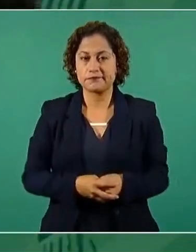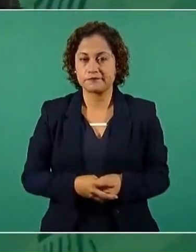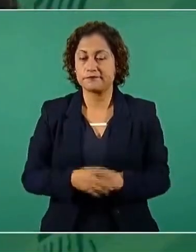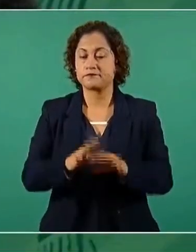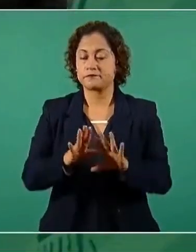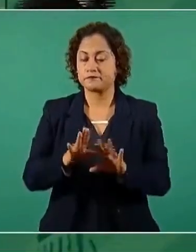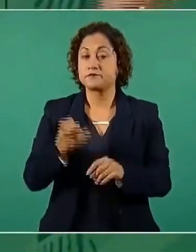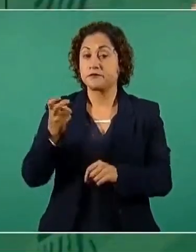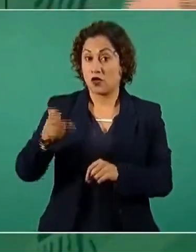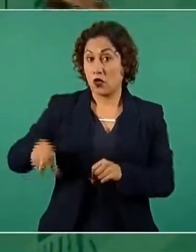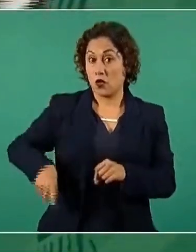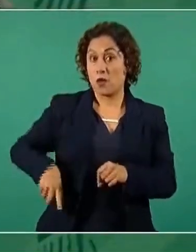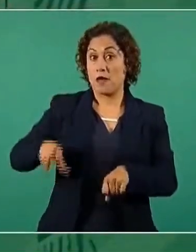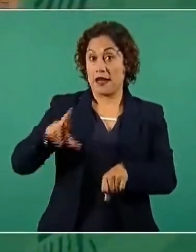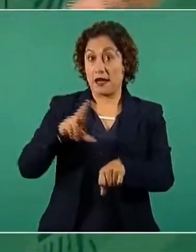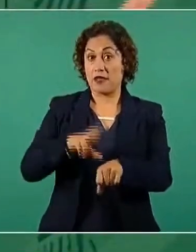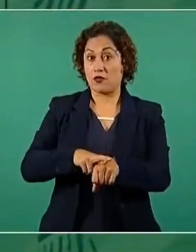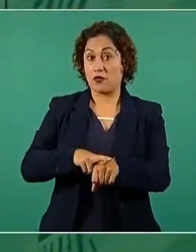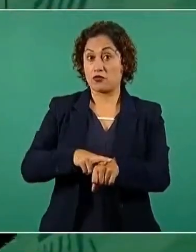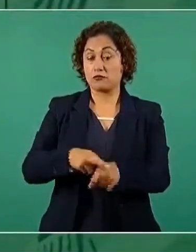llegó a ese cargo